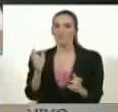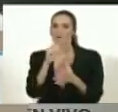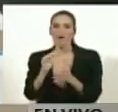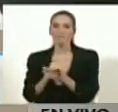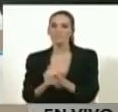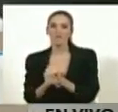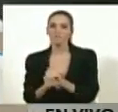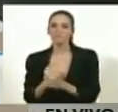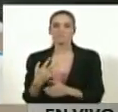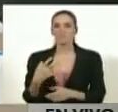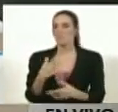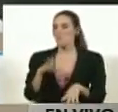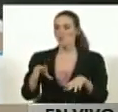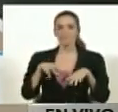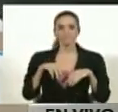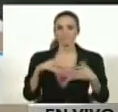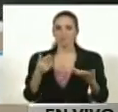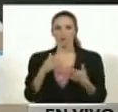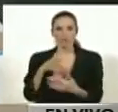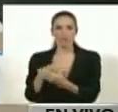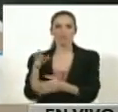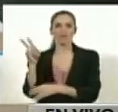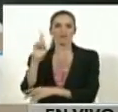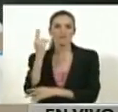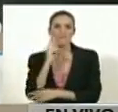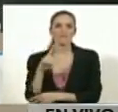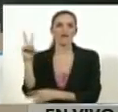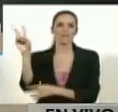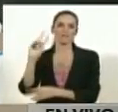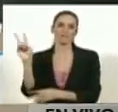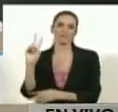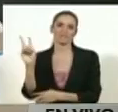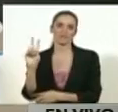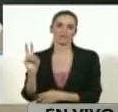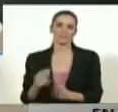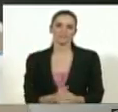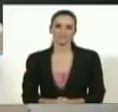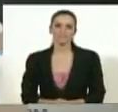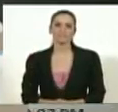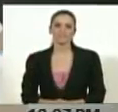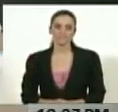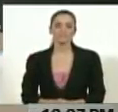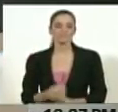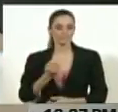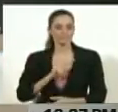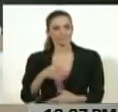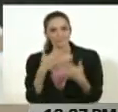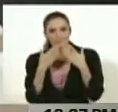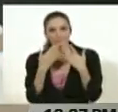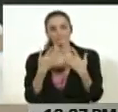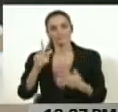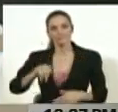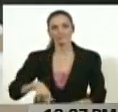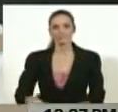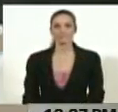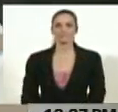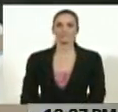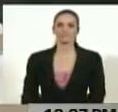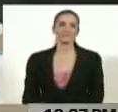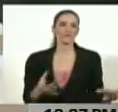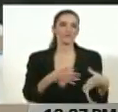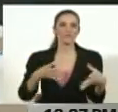E inaceptable contra la República bolivariana de Venezuela nosotros agradecemos también a los